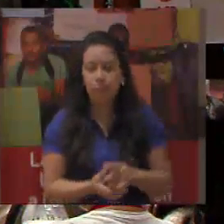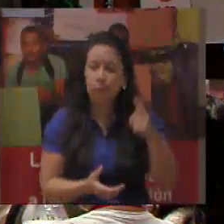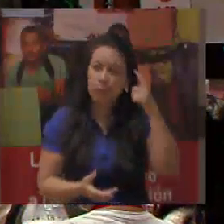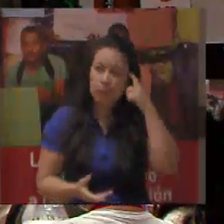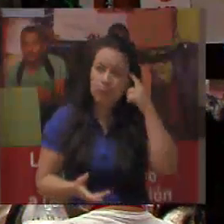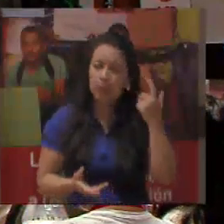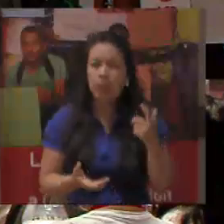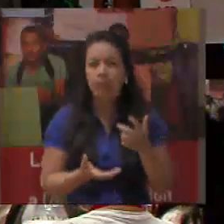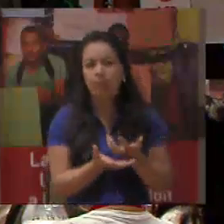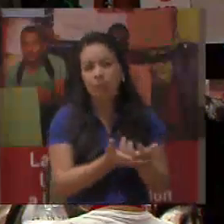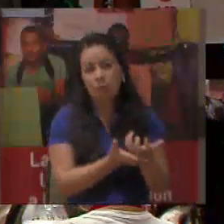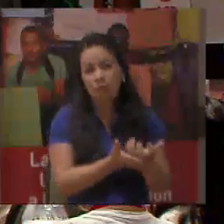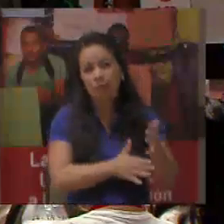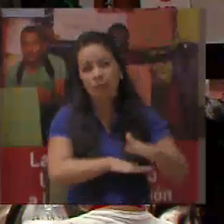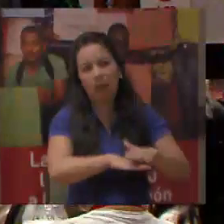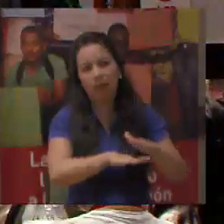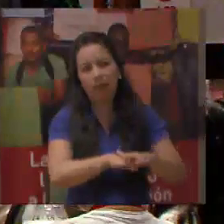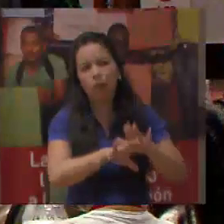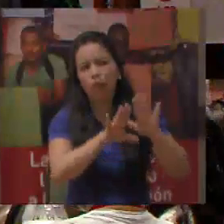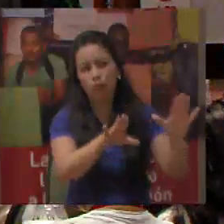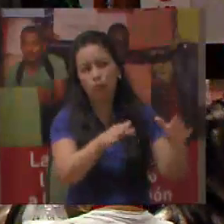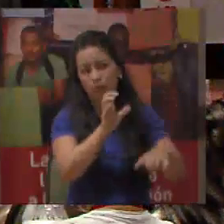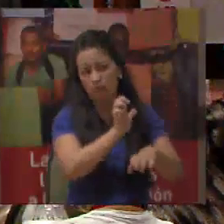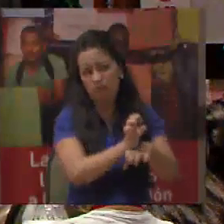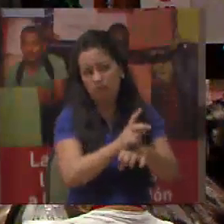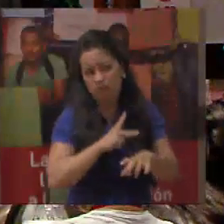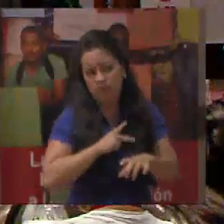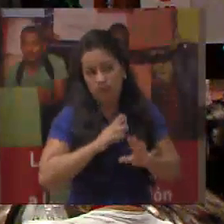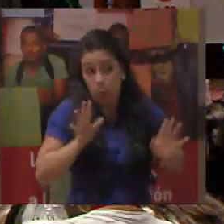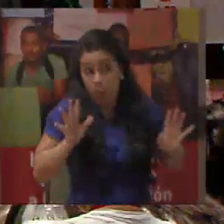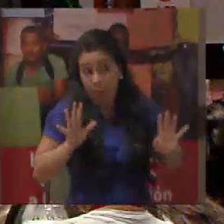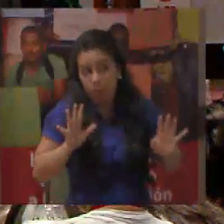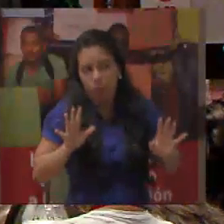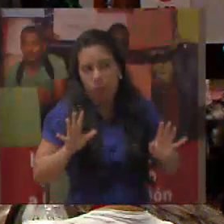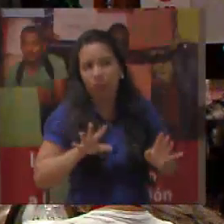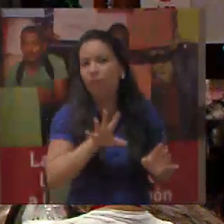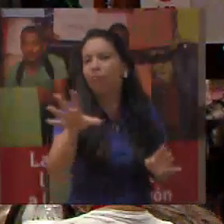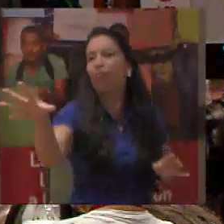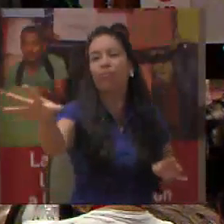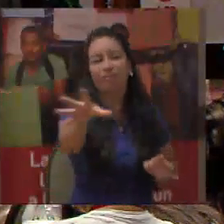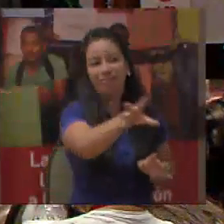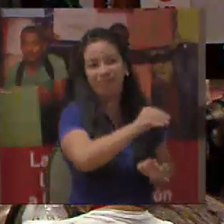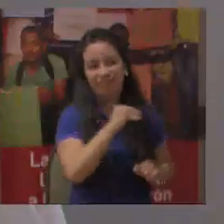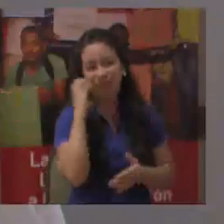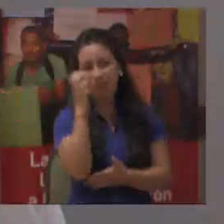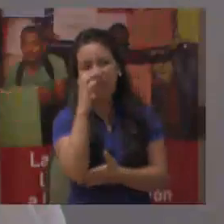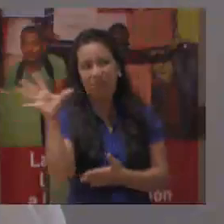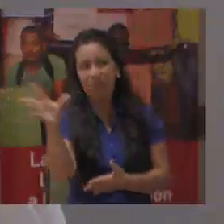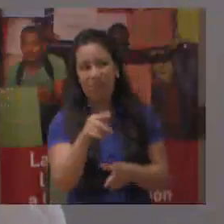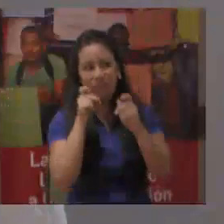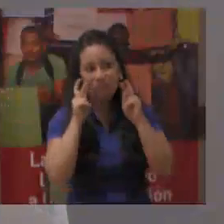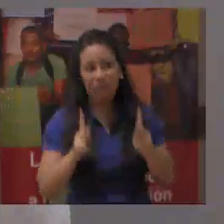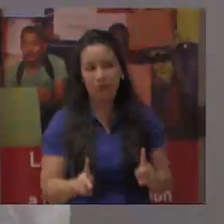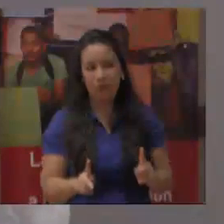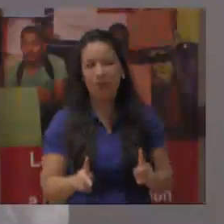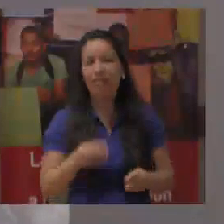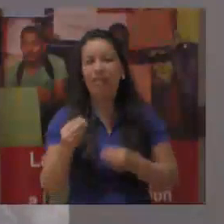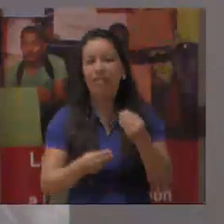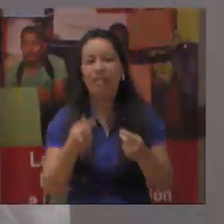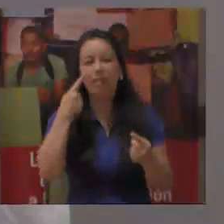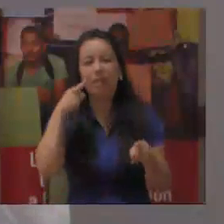la recomendación que yo haría no solo al sector privado, es a todos los colombianos, y es que echemos un paso para